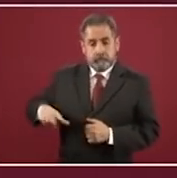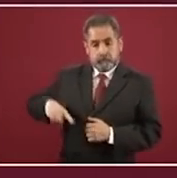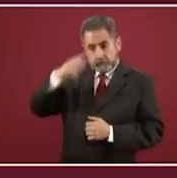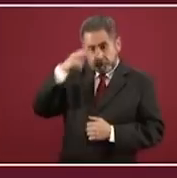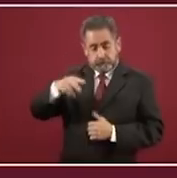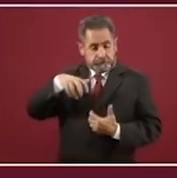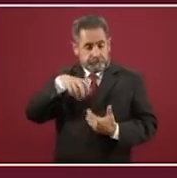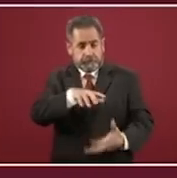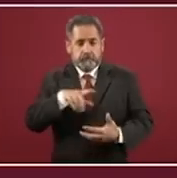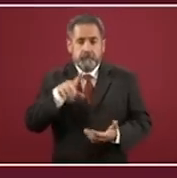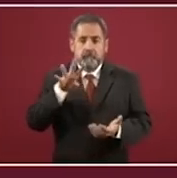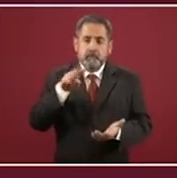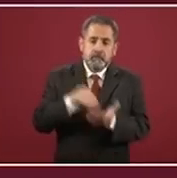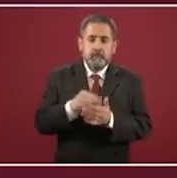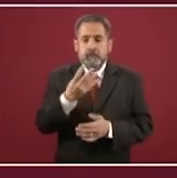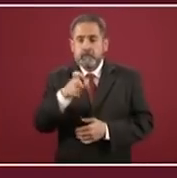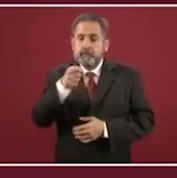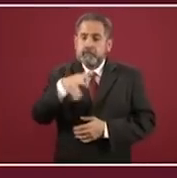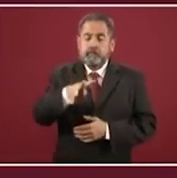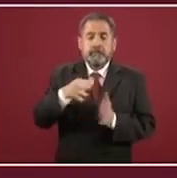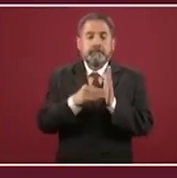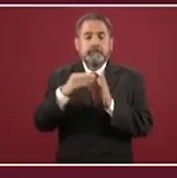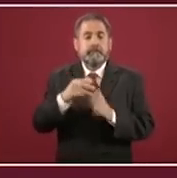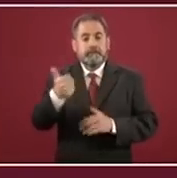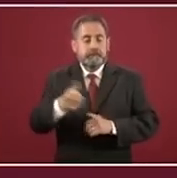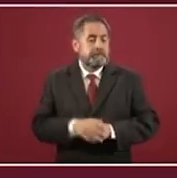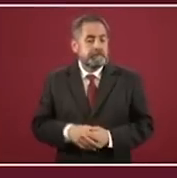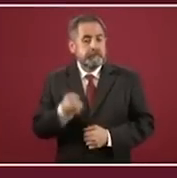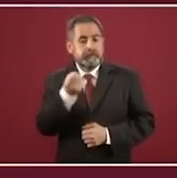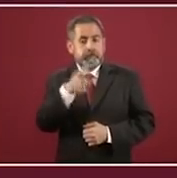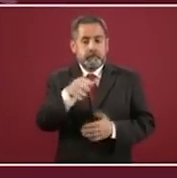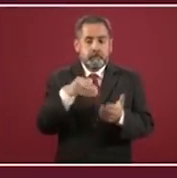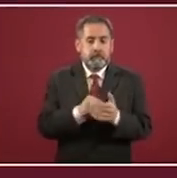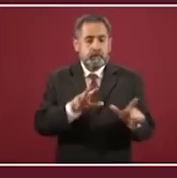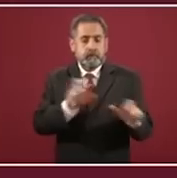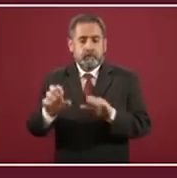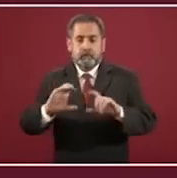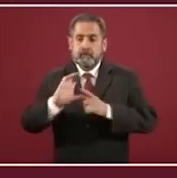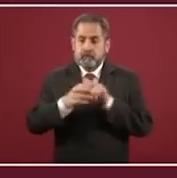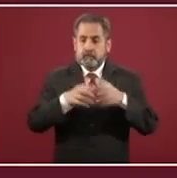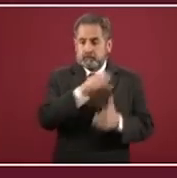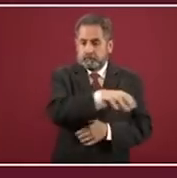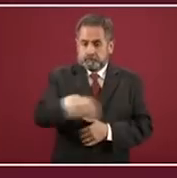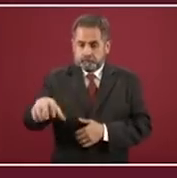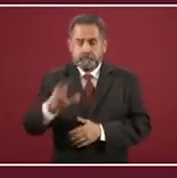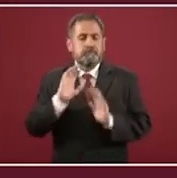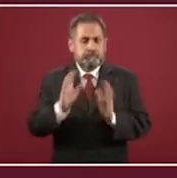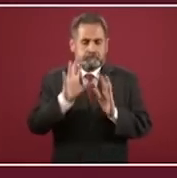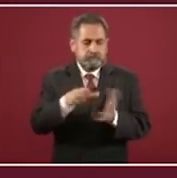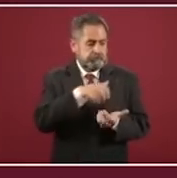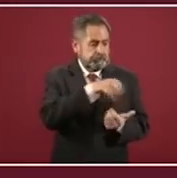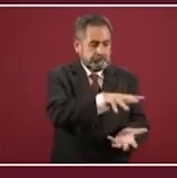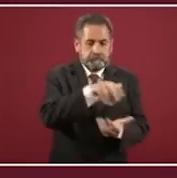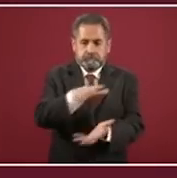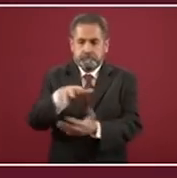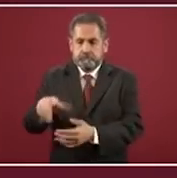destinado 4.429 millones de pesos y 19.700 comités ya disponen de los recursos asignados